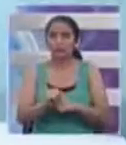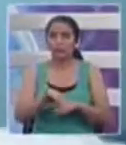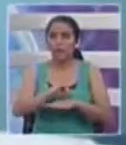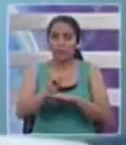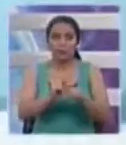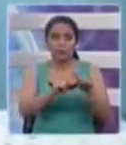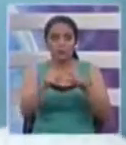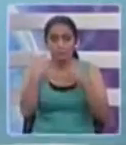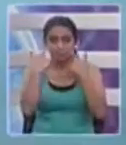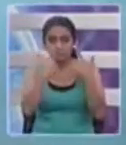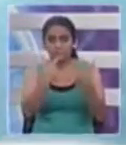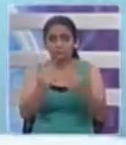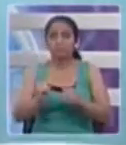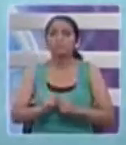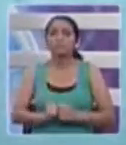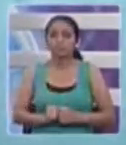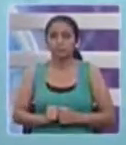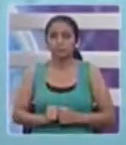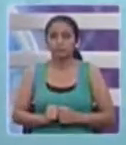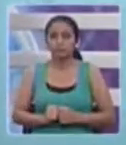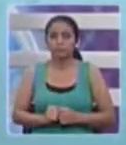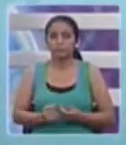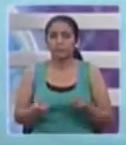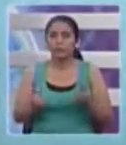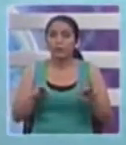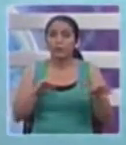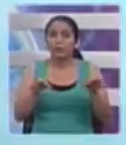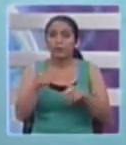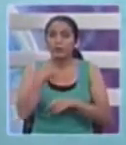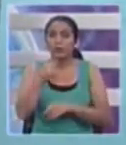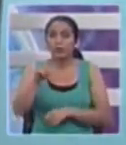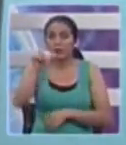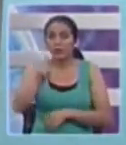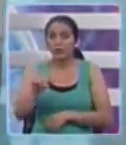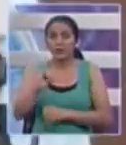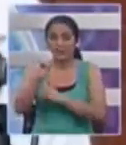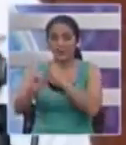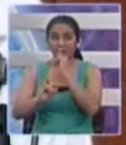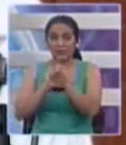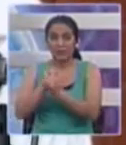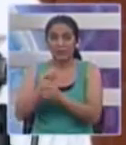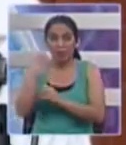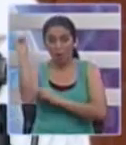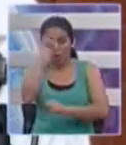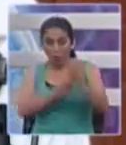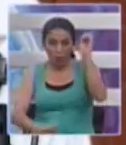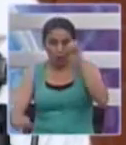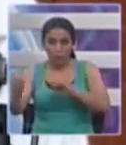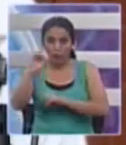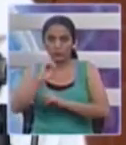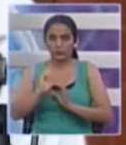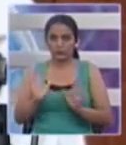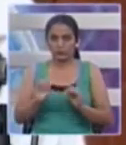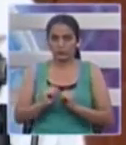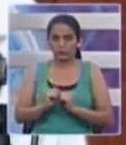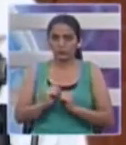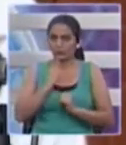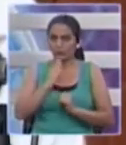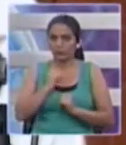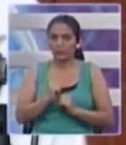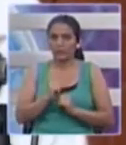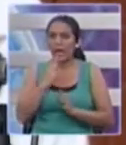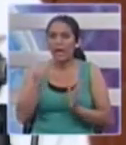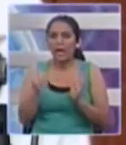También agregó cuál debió ser el trabajo de los observadores internacionales. Un observador no es un turista político